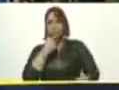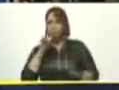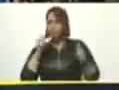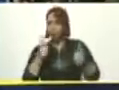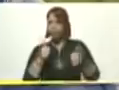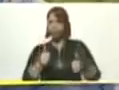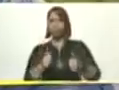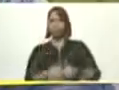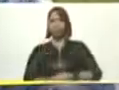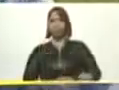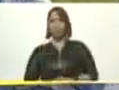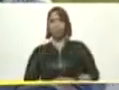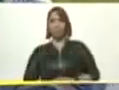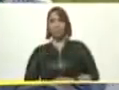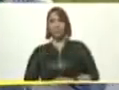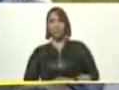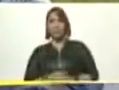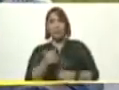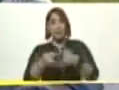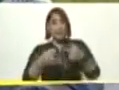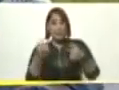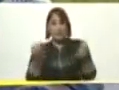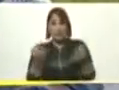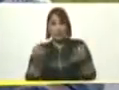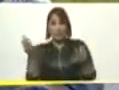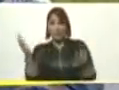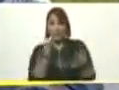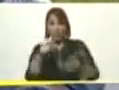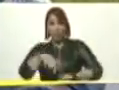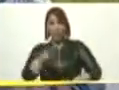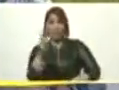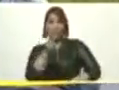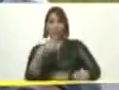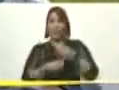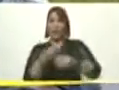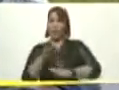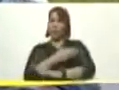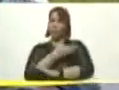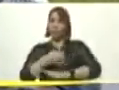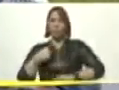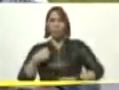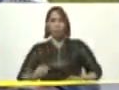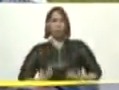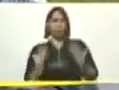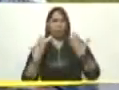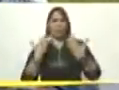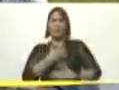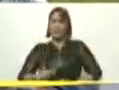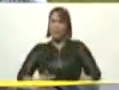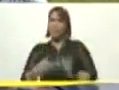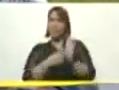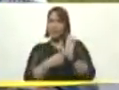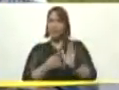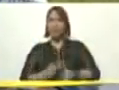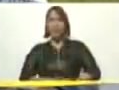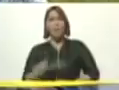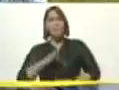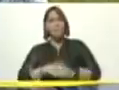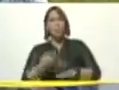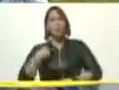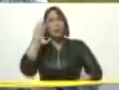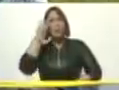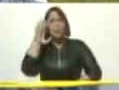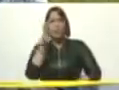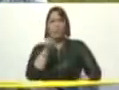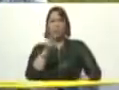bello bello bello cada vez que yo vengo a Venezuela y hago un concierto me lleno de emoción de verdad presidente porque yo creo que Venezuela